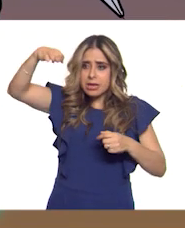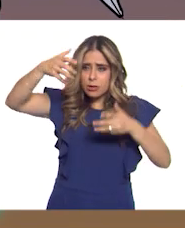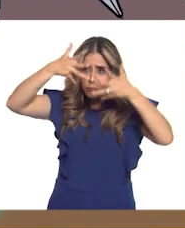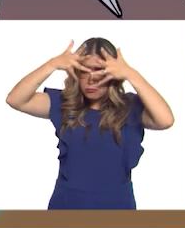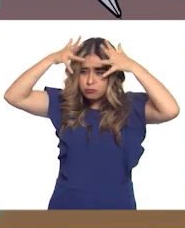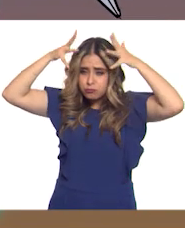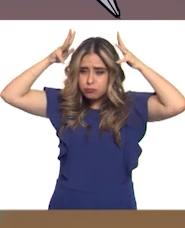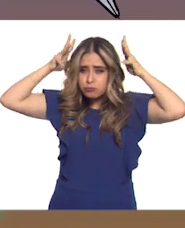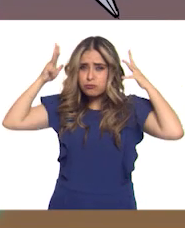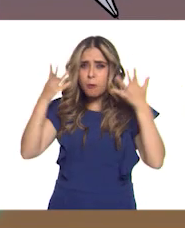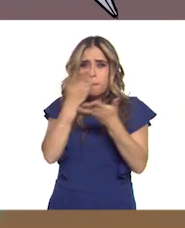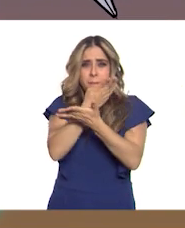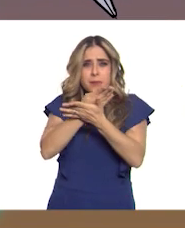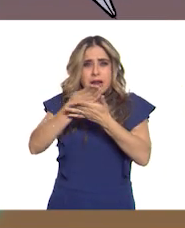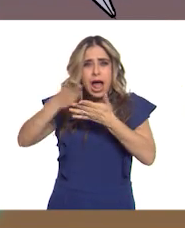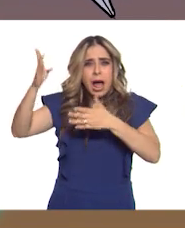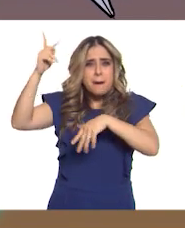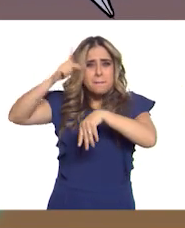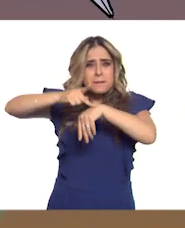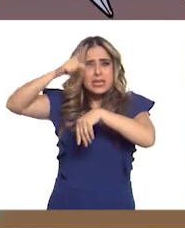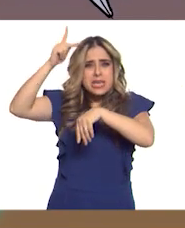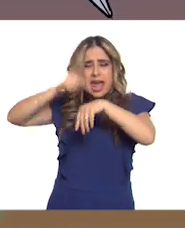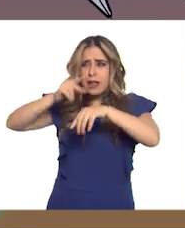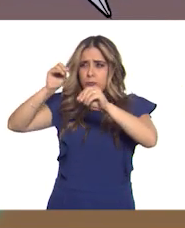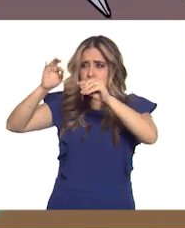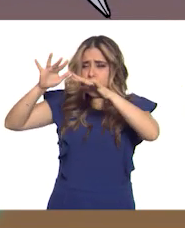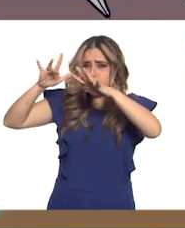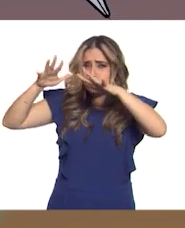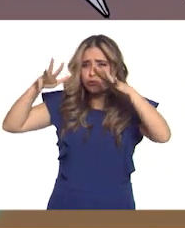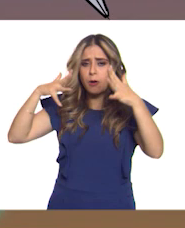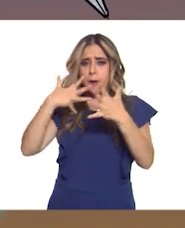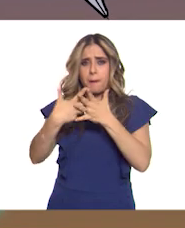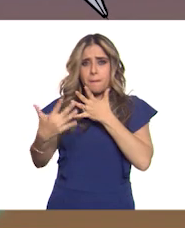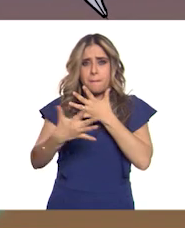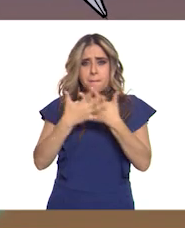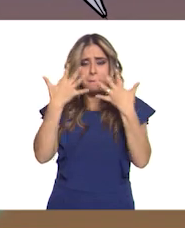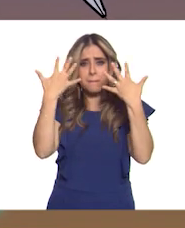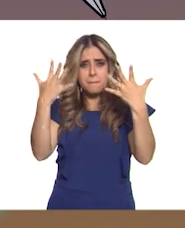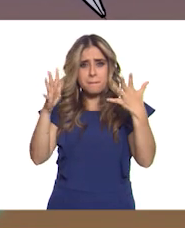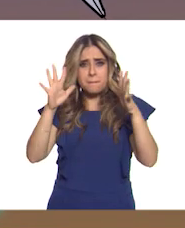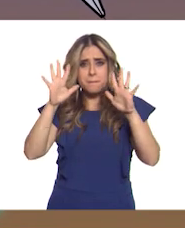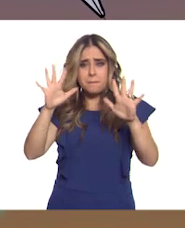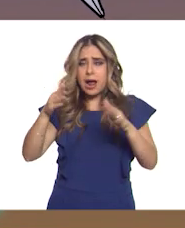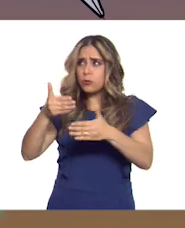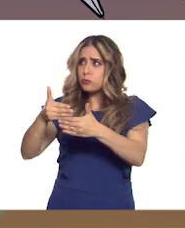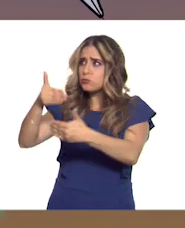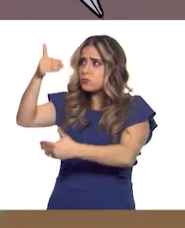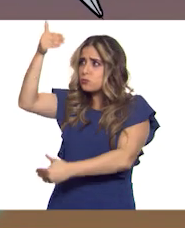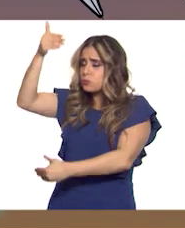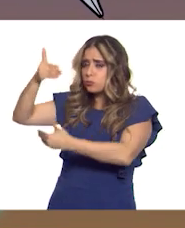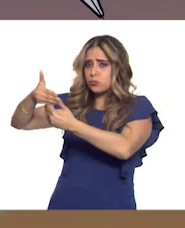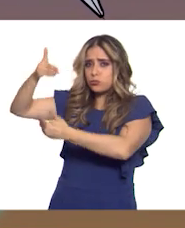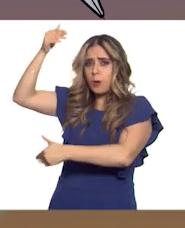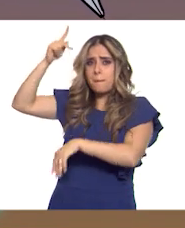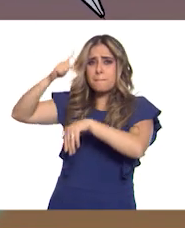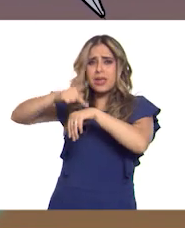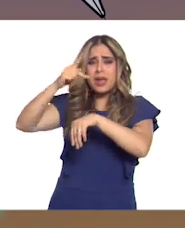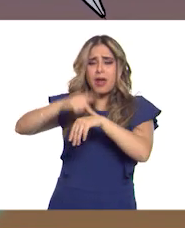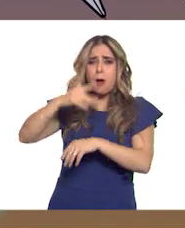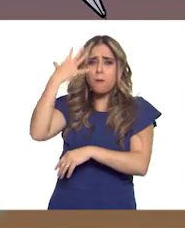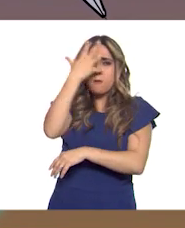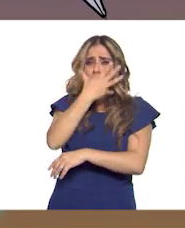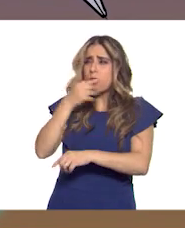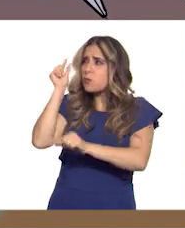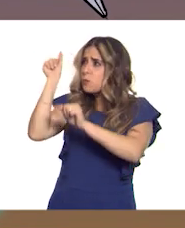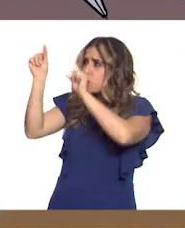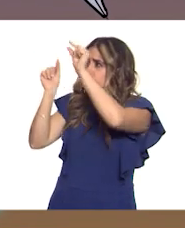a los resplandores de la pedrería y cuyas manos extendían su movible sombra en los muros, cubiertos de piedras preciosas como